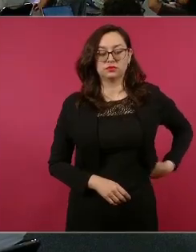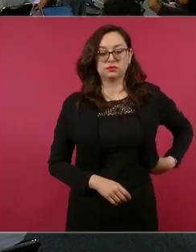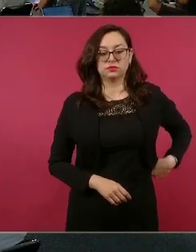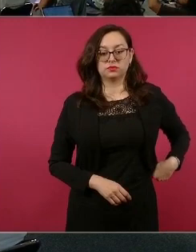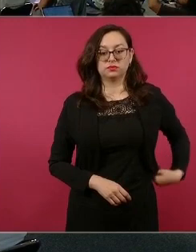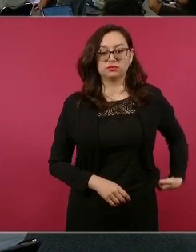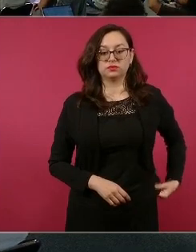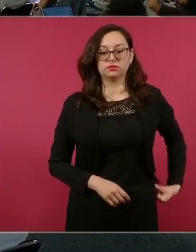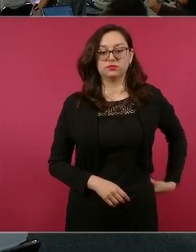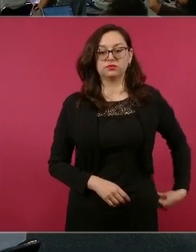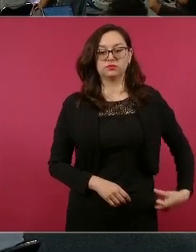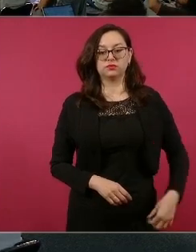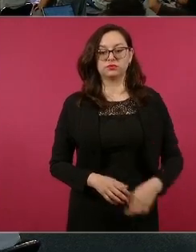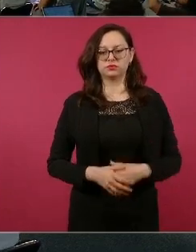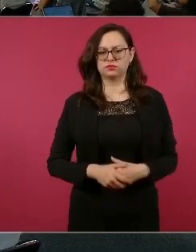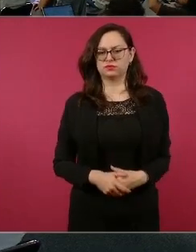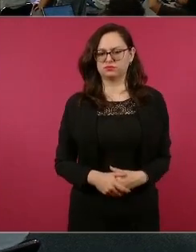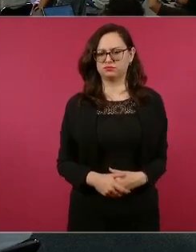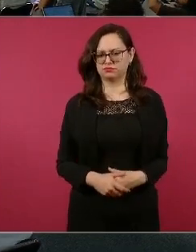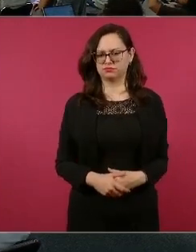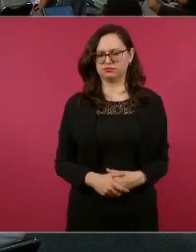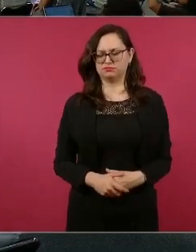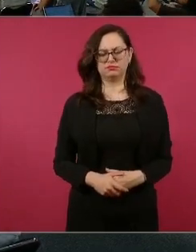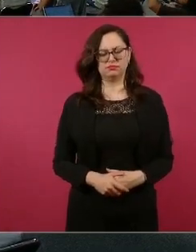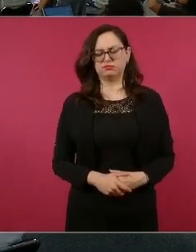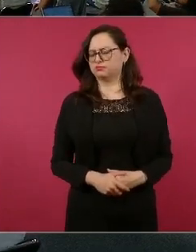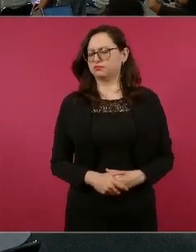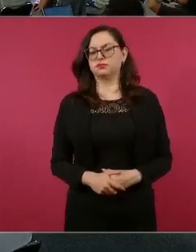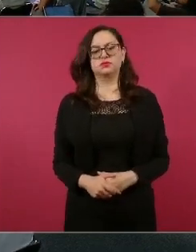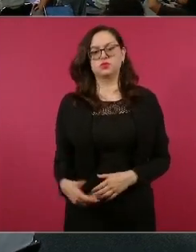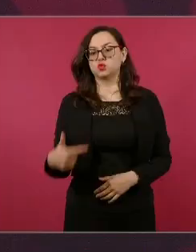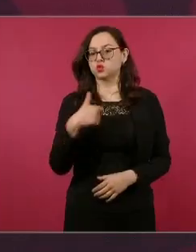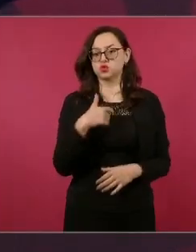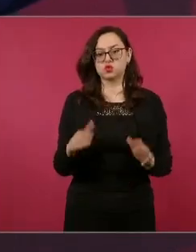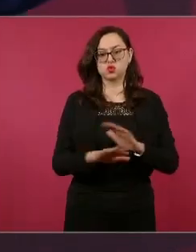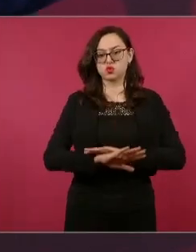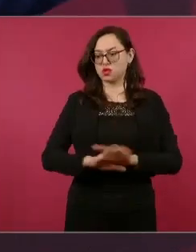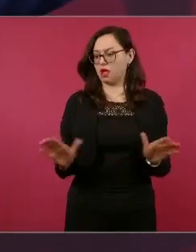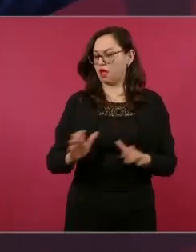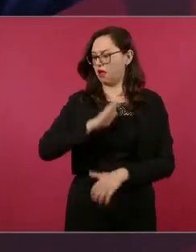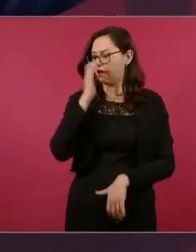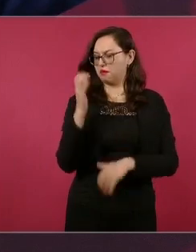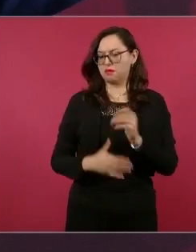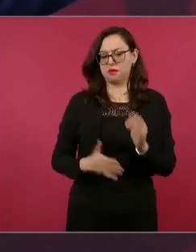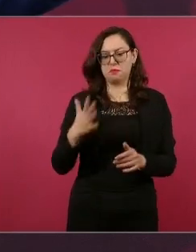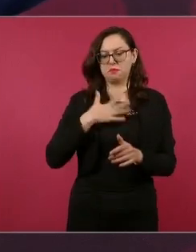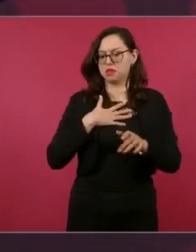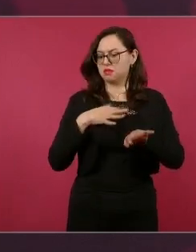eso no. Yo ya termino, ¿sí? Y lo que va a haber hacia adelante